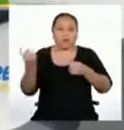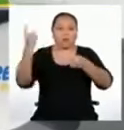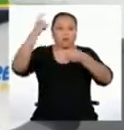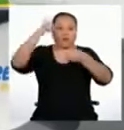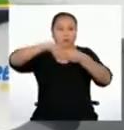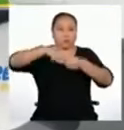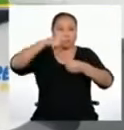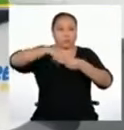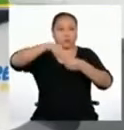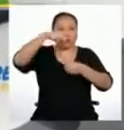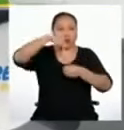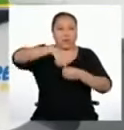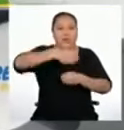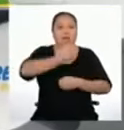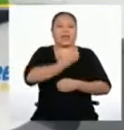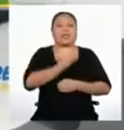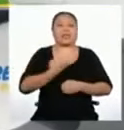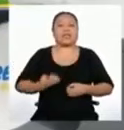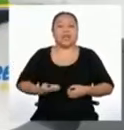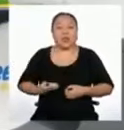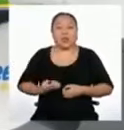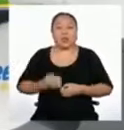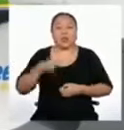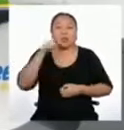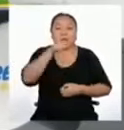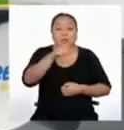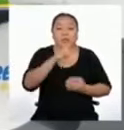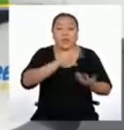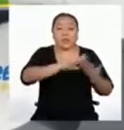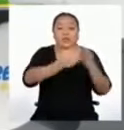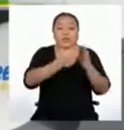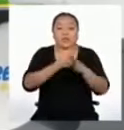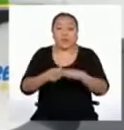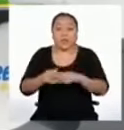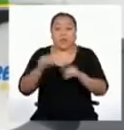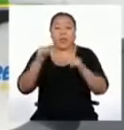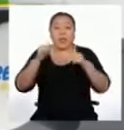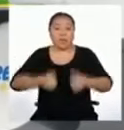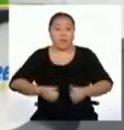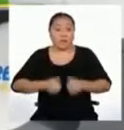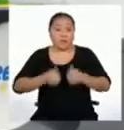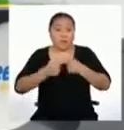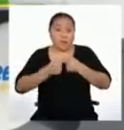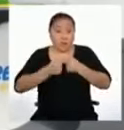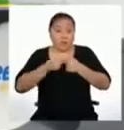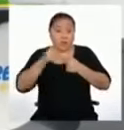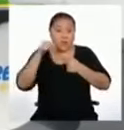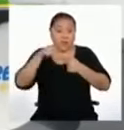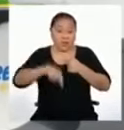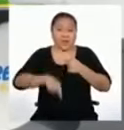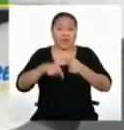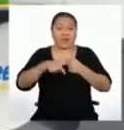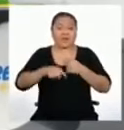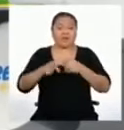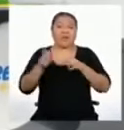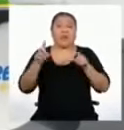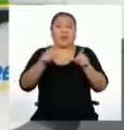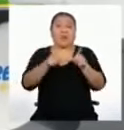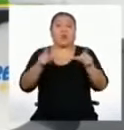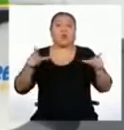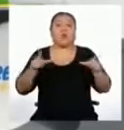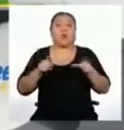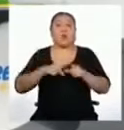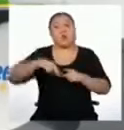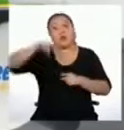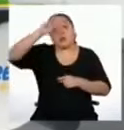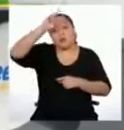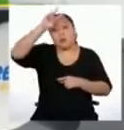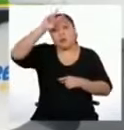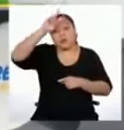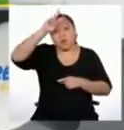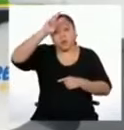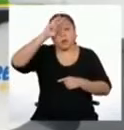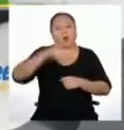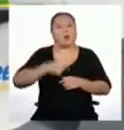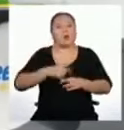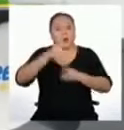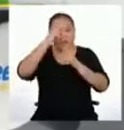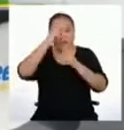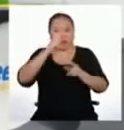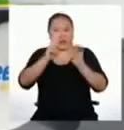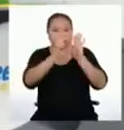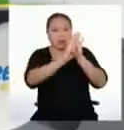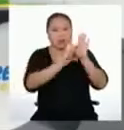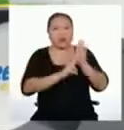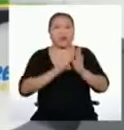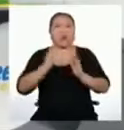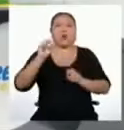nuestra responsabilidad porque somos esa población que vive en el territorio peruano y convive con sus reglas. Somos los únicos capaces de